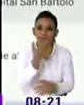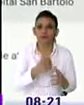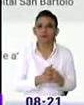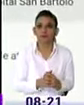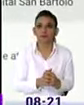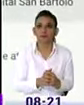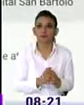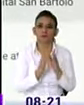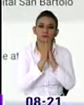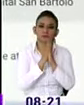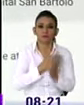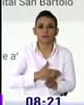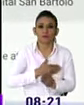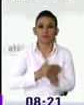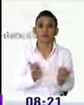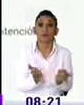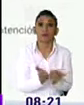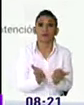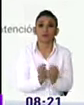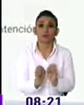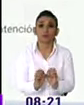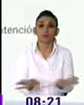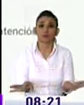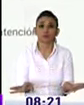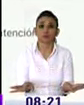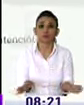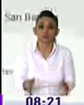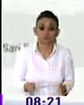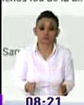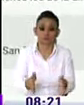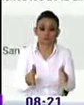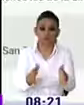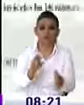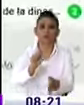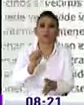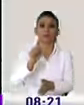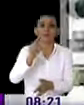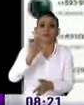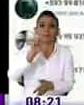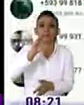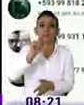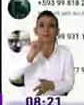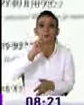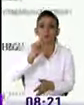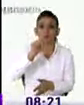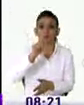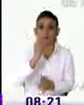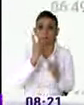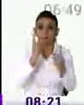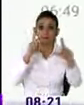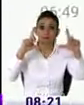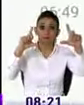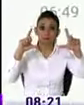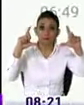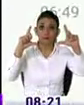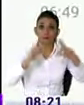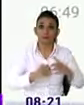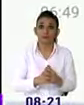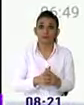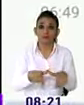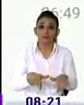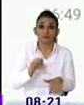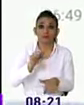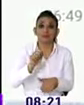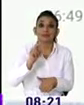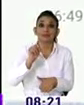por favor. La basura esparcida en la Urdaneta, Pinín, San Bartolo. Ahí está la foto. En San Bartolo, en la